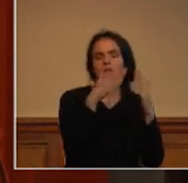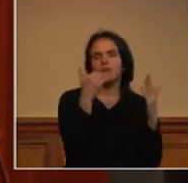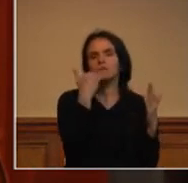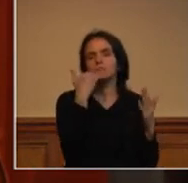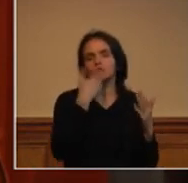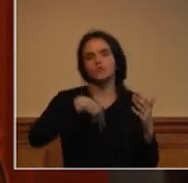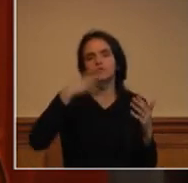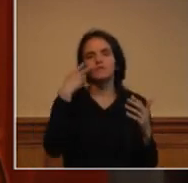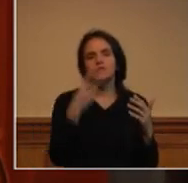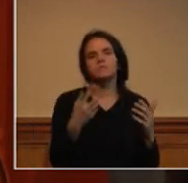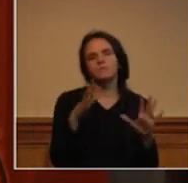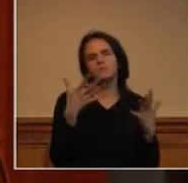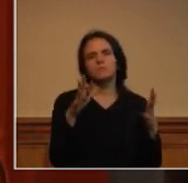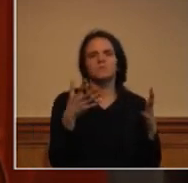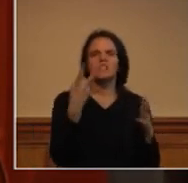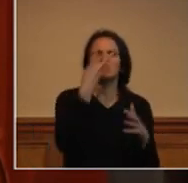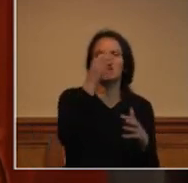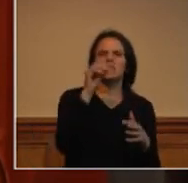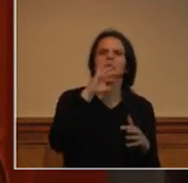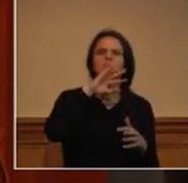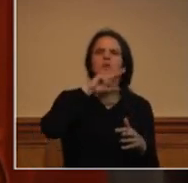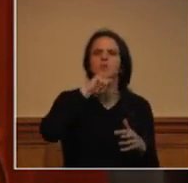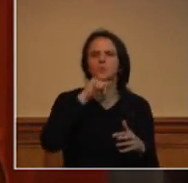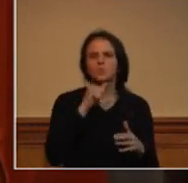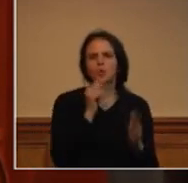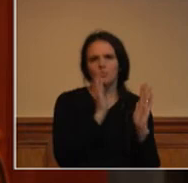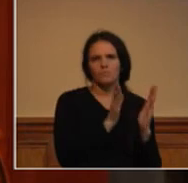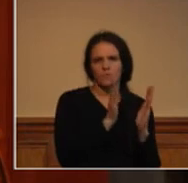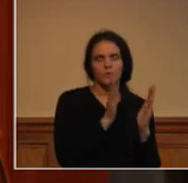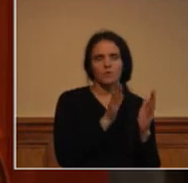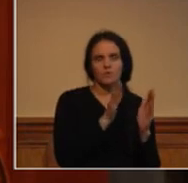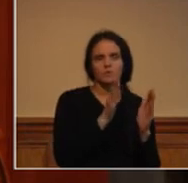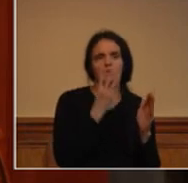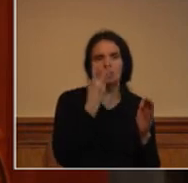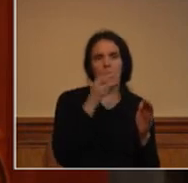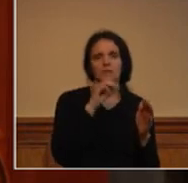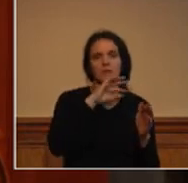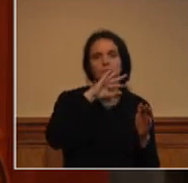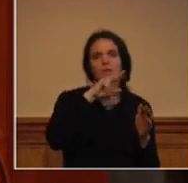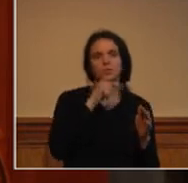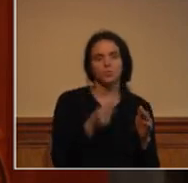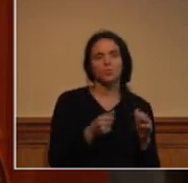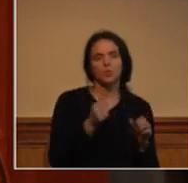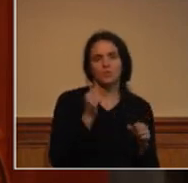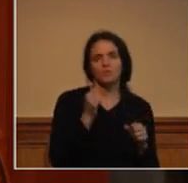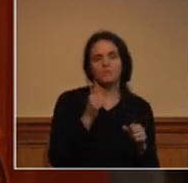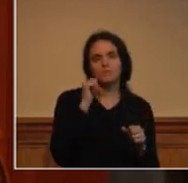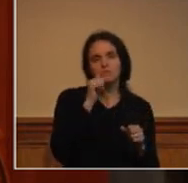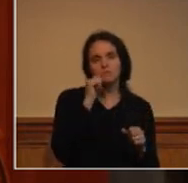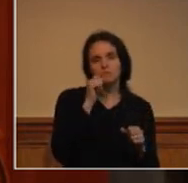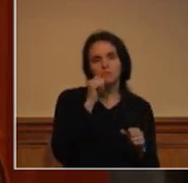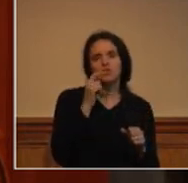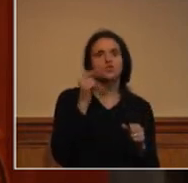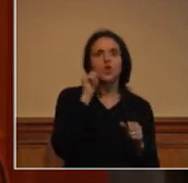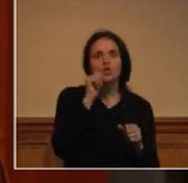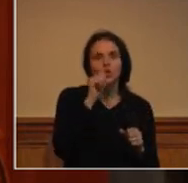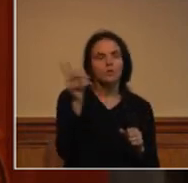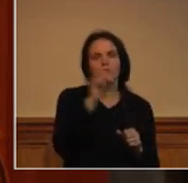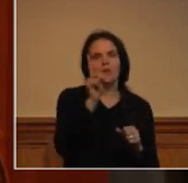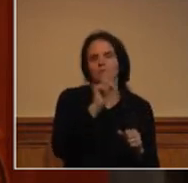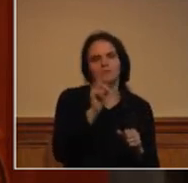que los niños pueden estar más o menos 30 minutos sostenidos trabajando en la mesita. No 7 días de la